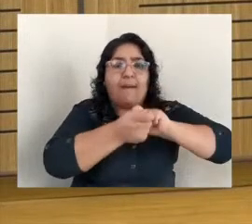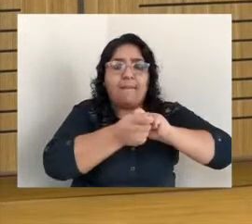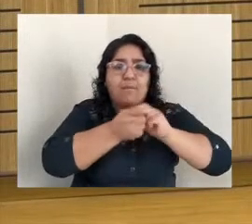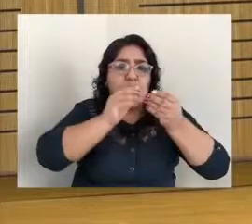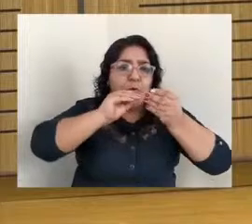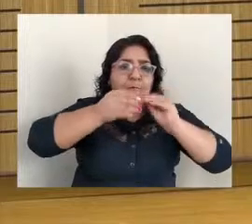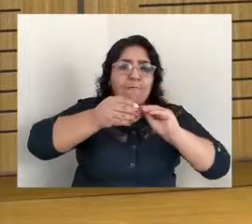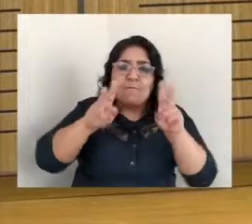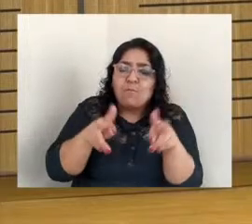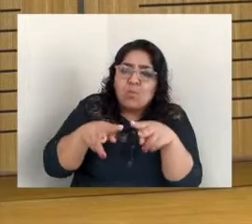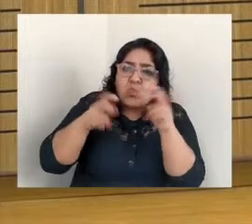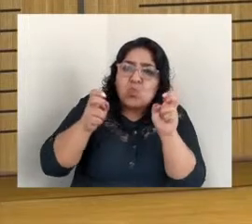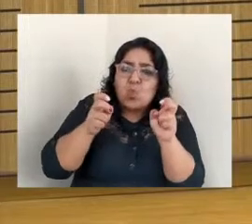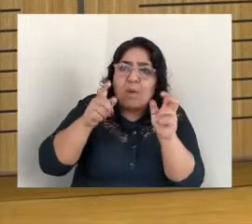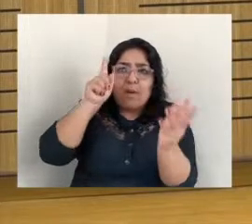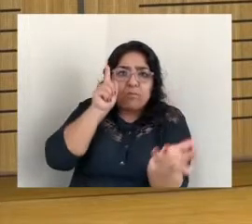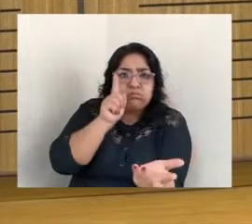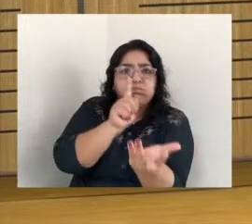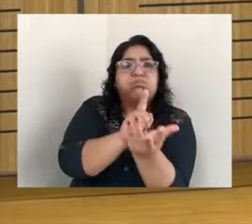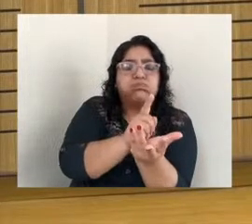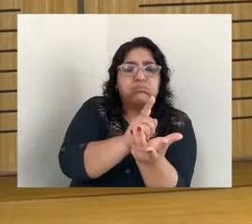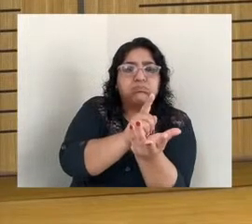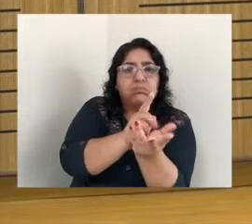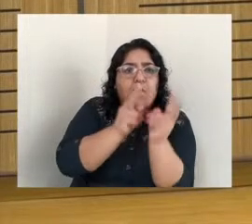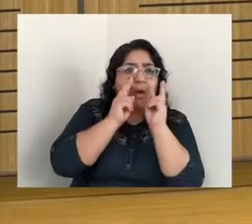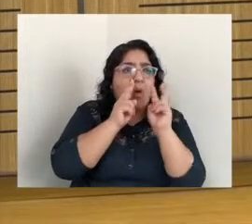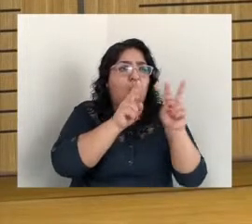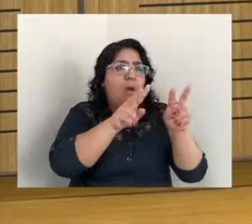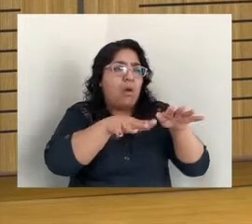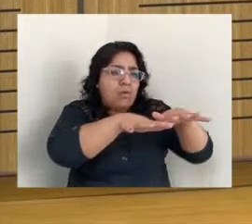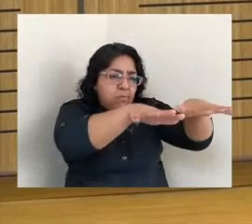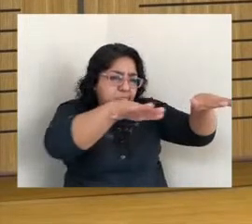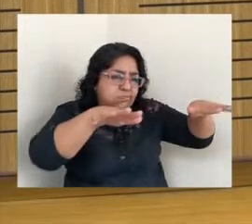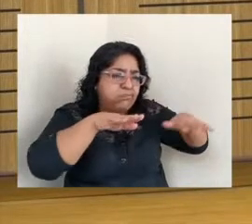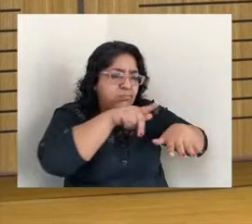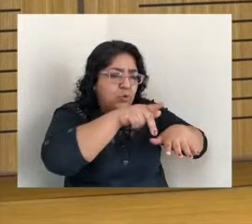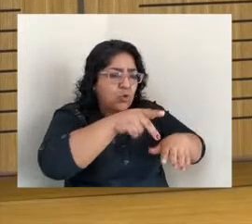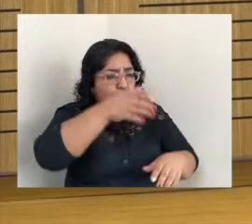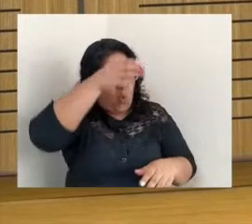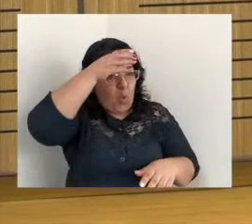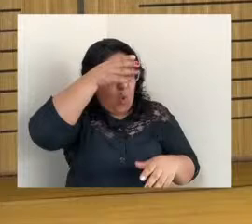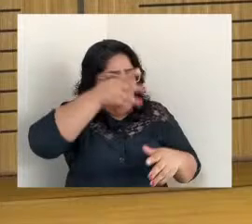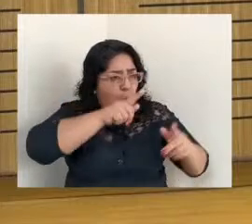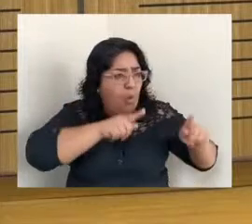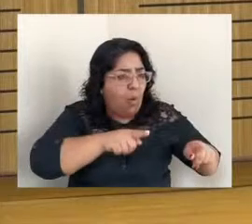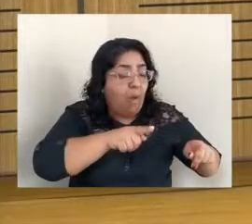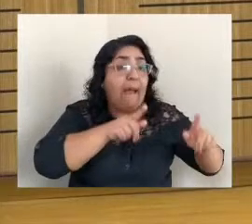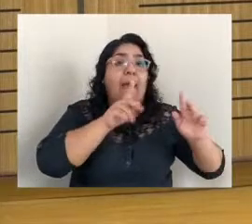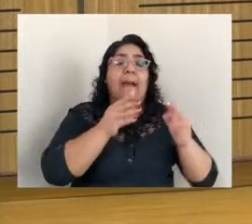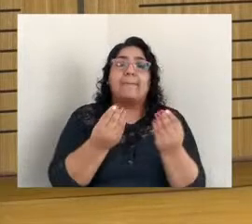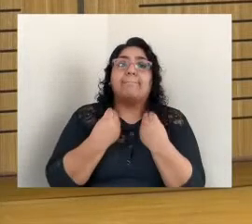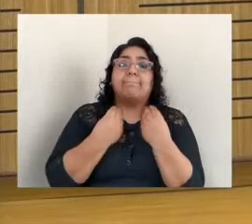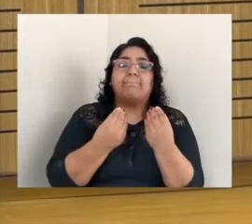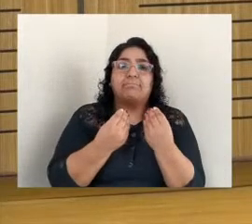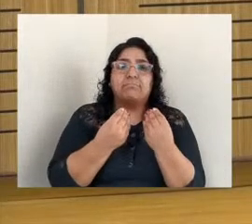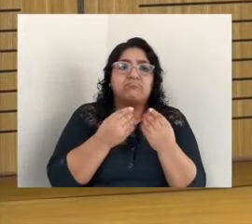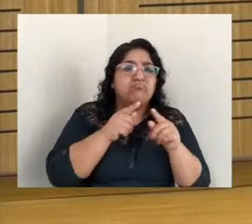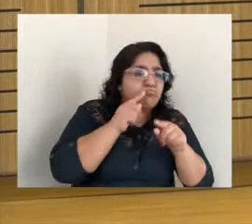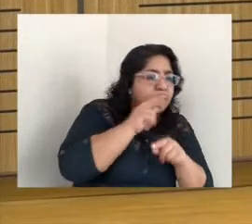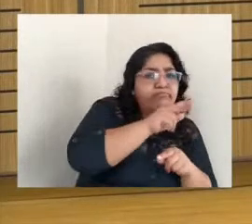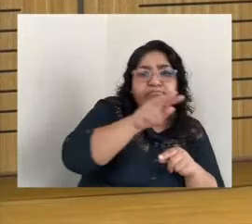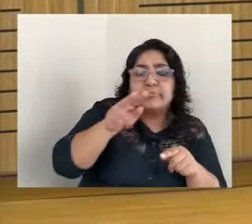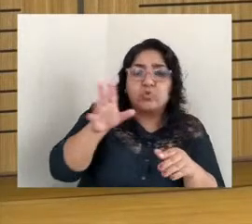nuevas tendencias de intervención, de la oportunidad de ver nuevos escenarios de conocimiento. Todo ello para